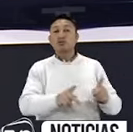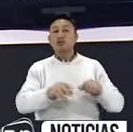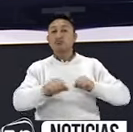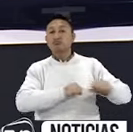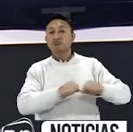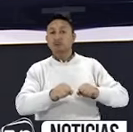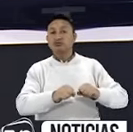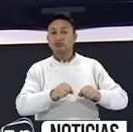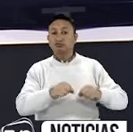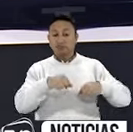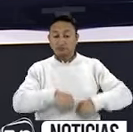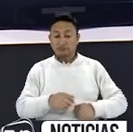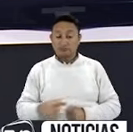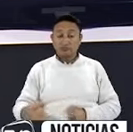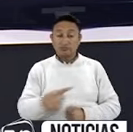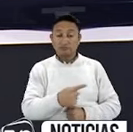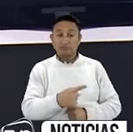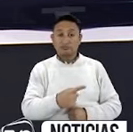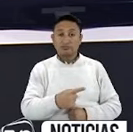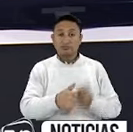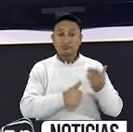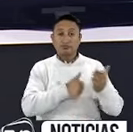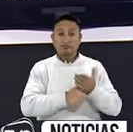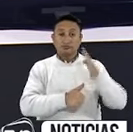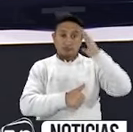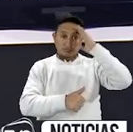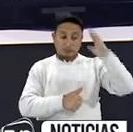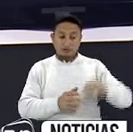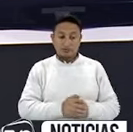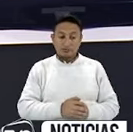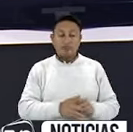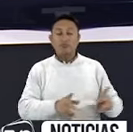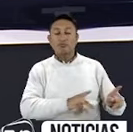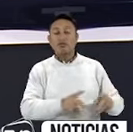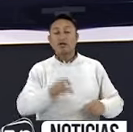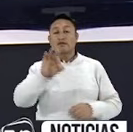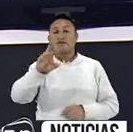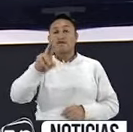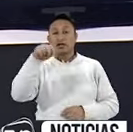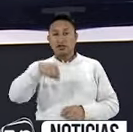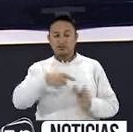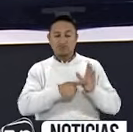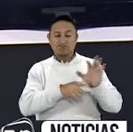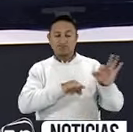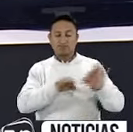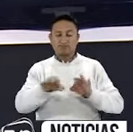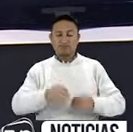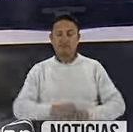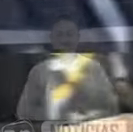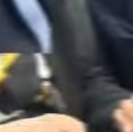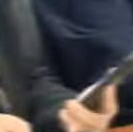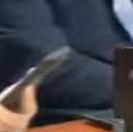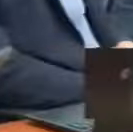acciones emprendidas por esta cartera de Estado. ¿Cómo avanza el Plan Fénix? Enseguida les contamos.